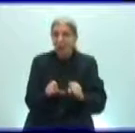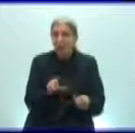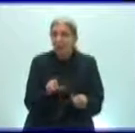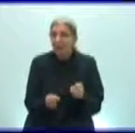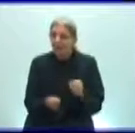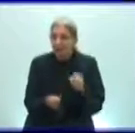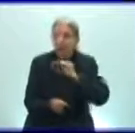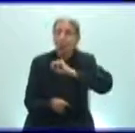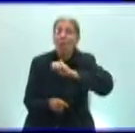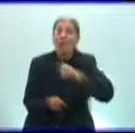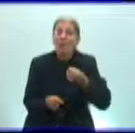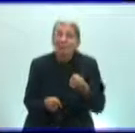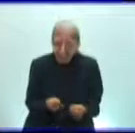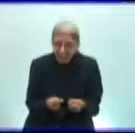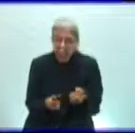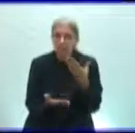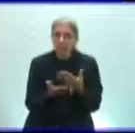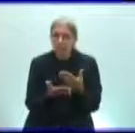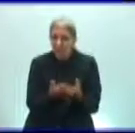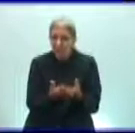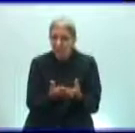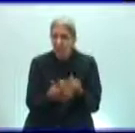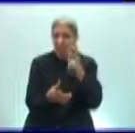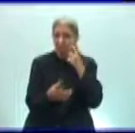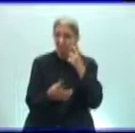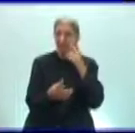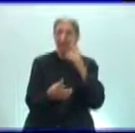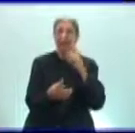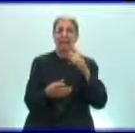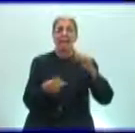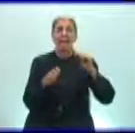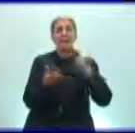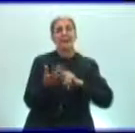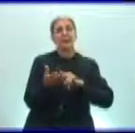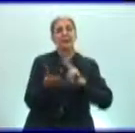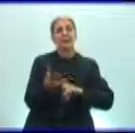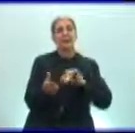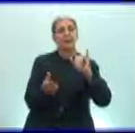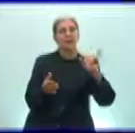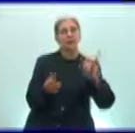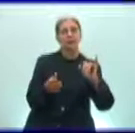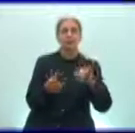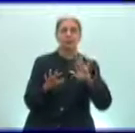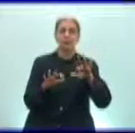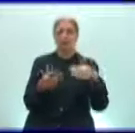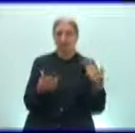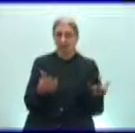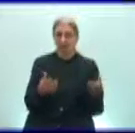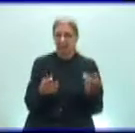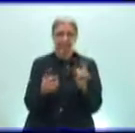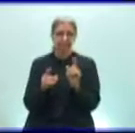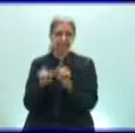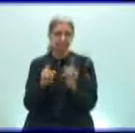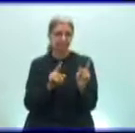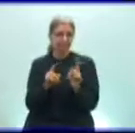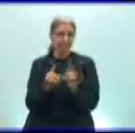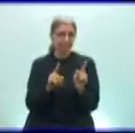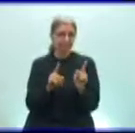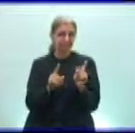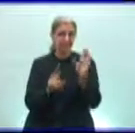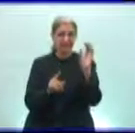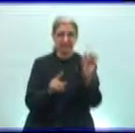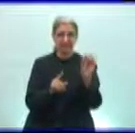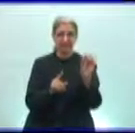izquierdo igual 0, miembro derecho igual 0. Como los dos miembros obtienen el mismo resultado, quiere decir que el